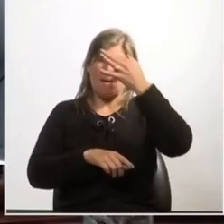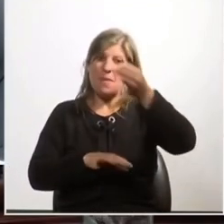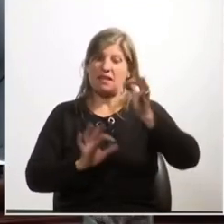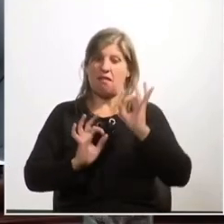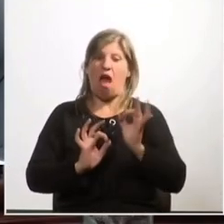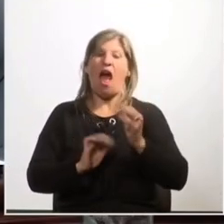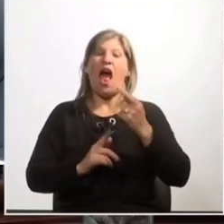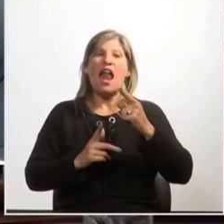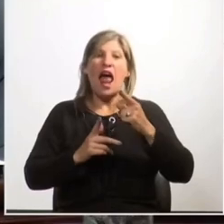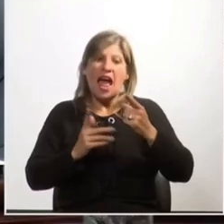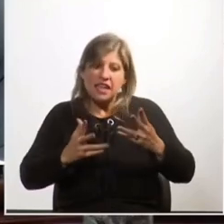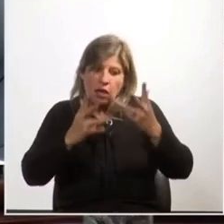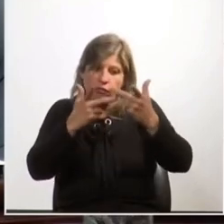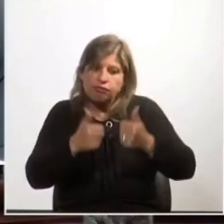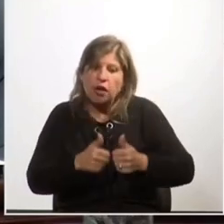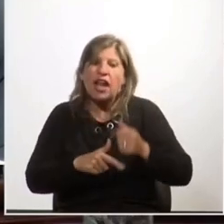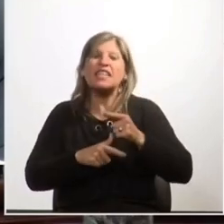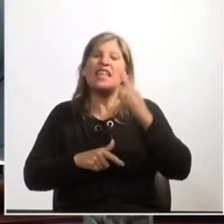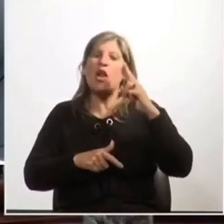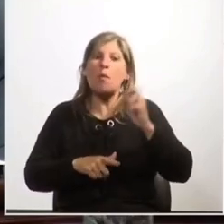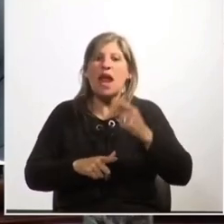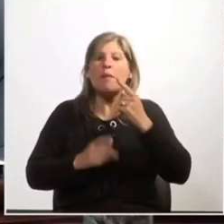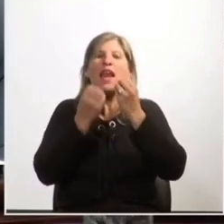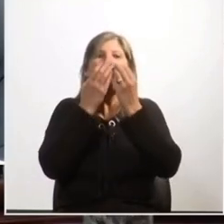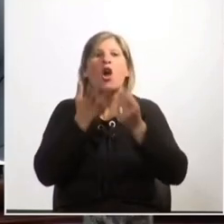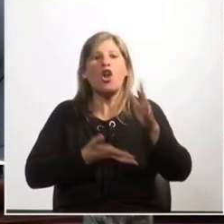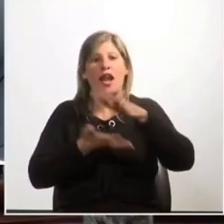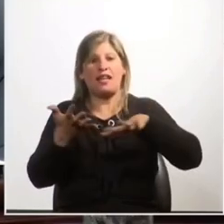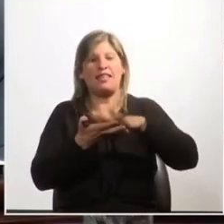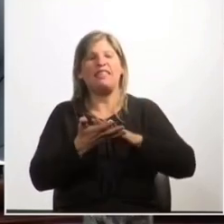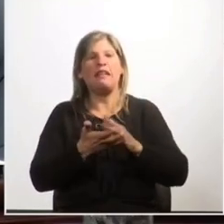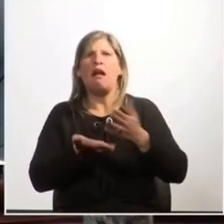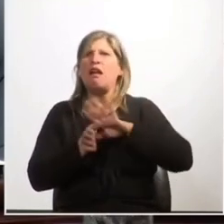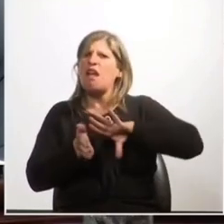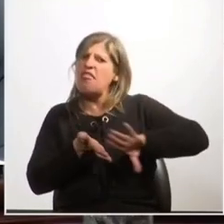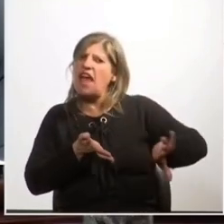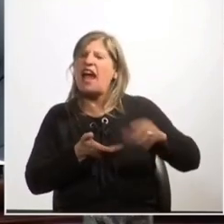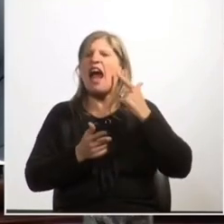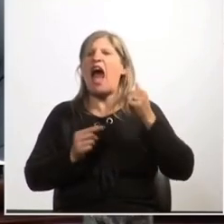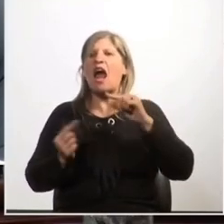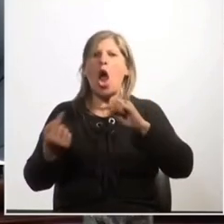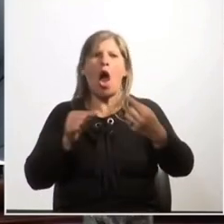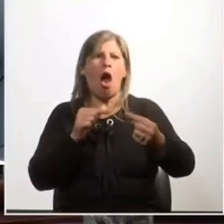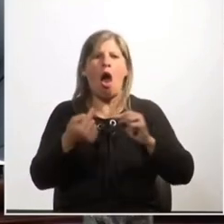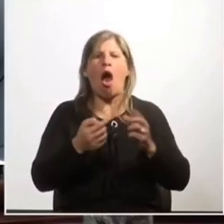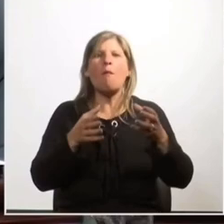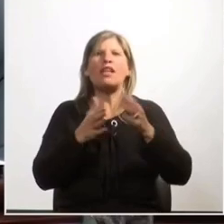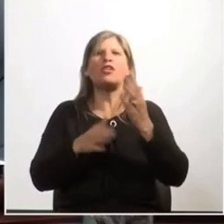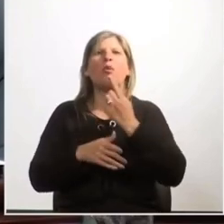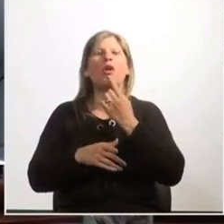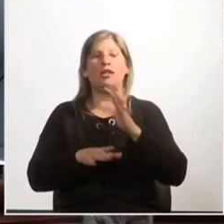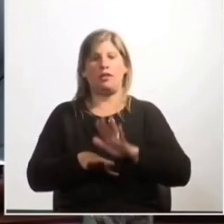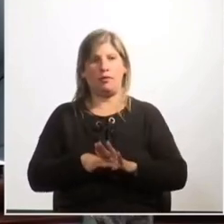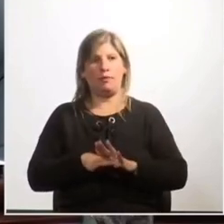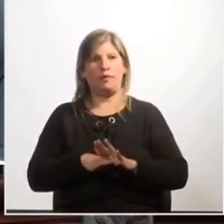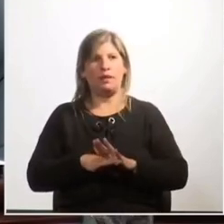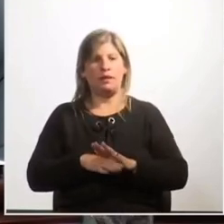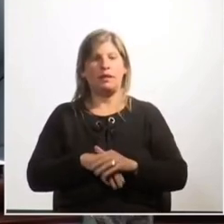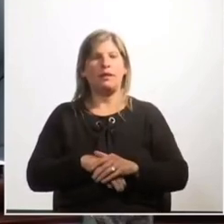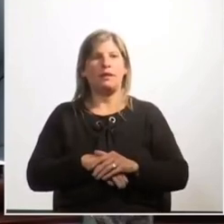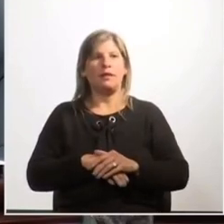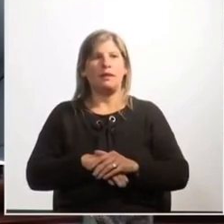para comenzar a mejorar la situación y dejar la disputa entre partidos políticos de lado. Cierro